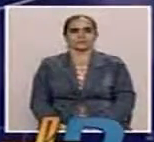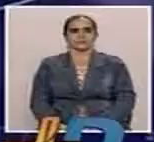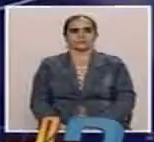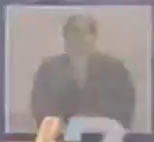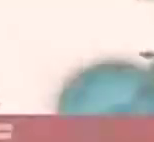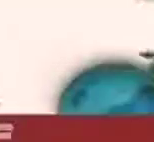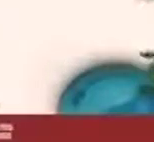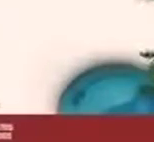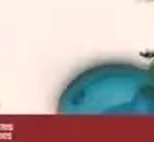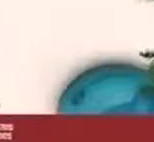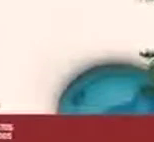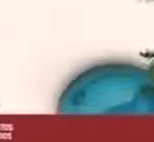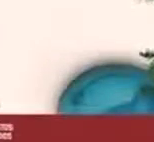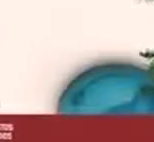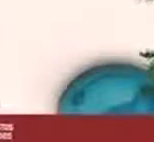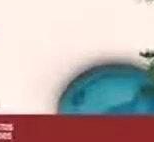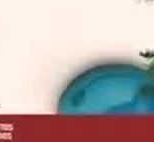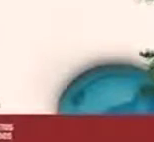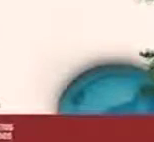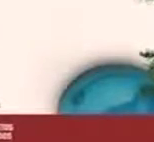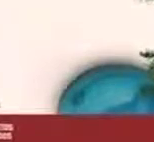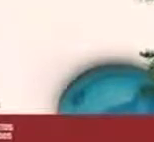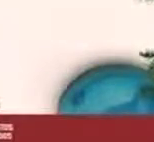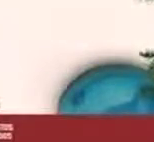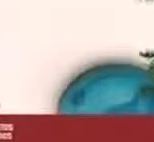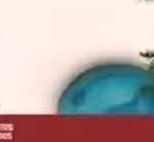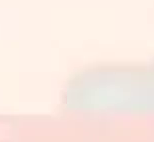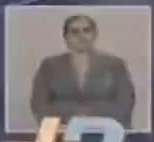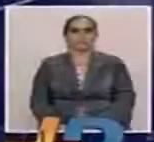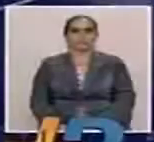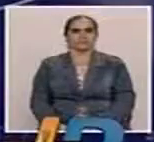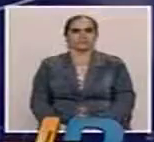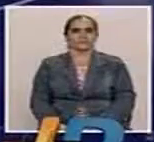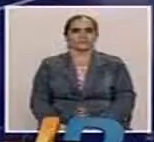Solo tienes que venir a Claro y elegir el tuyo.